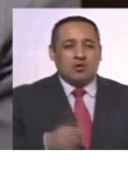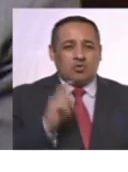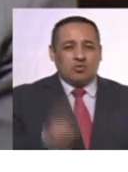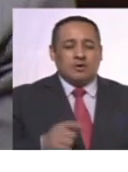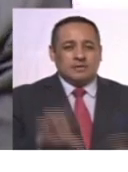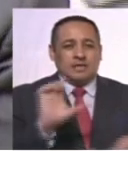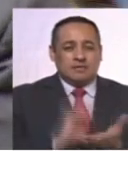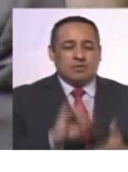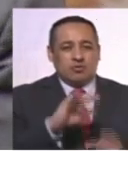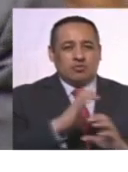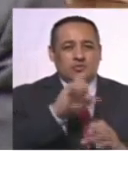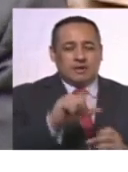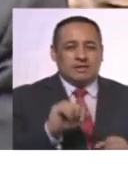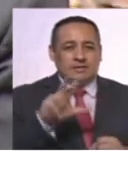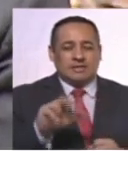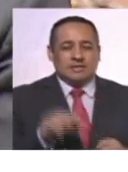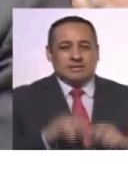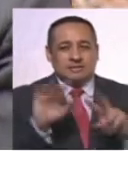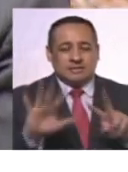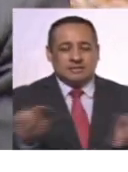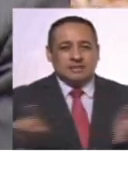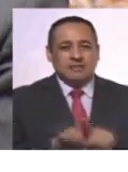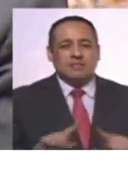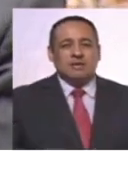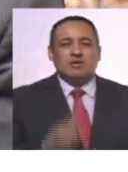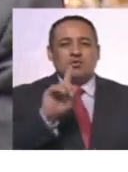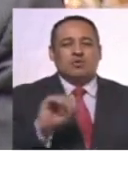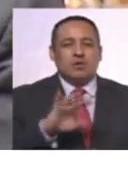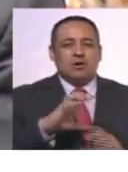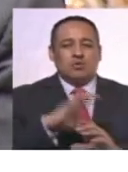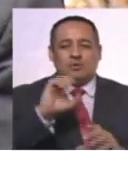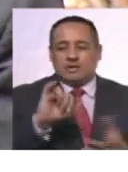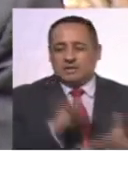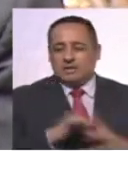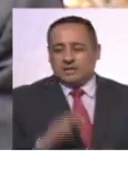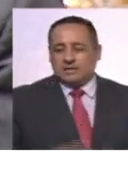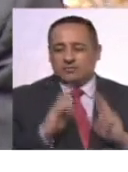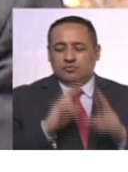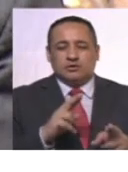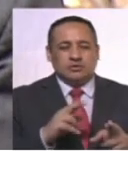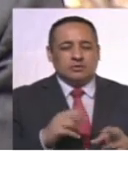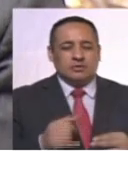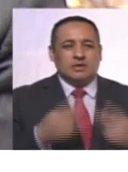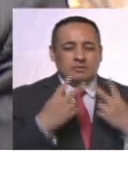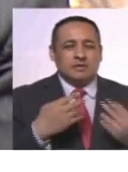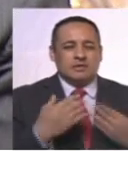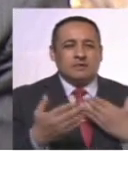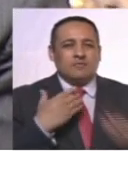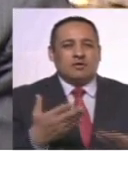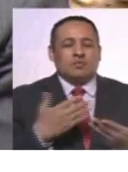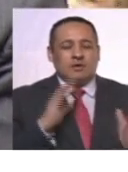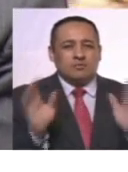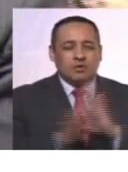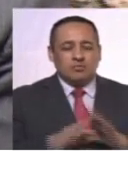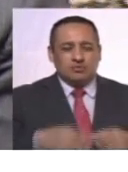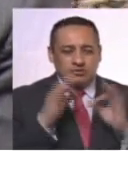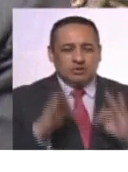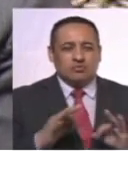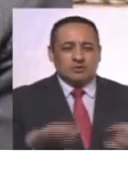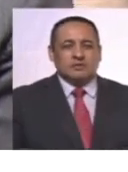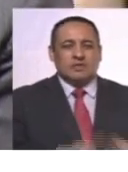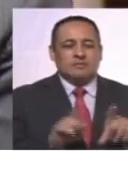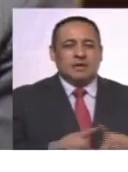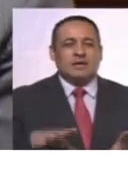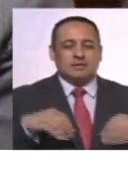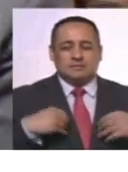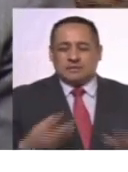abarca UGEL 3 y 7, ¿no?, es la única UGEL que está respondiendo de manera, digamos, concreta, tomando